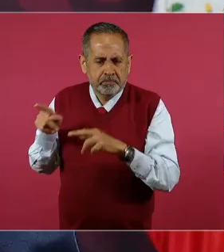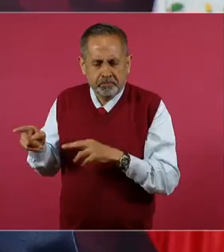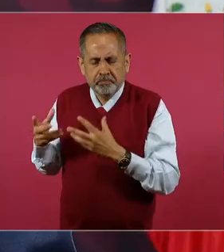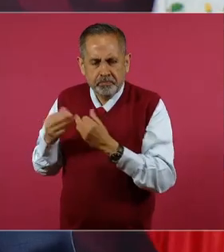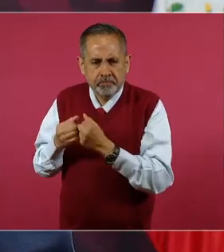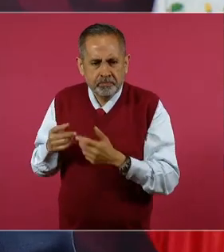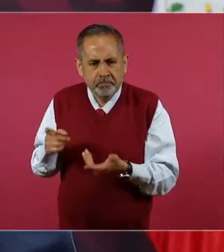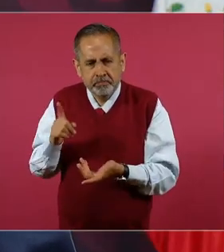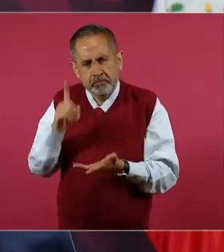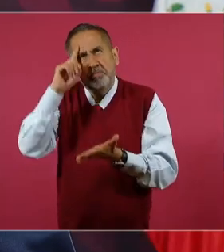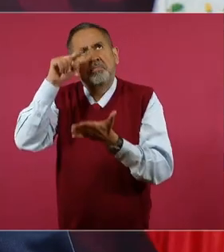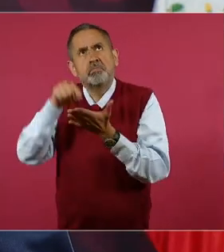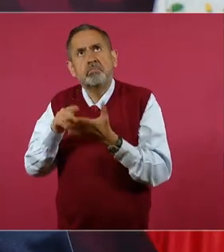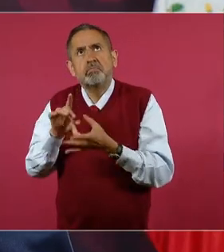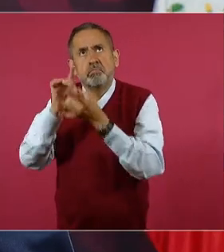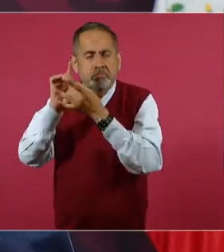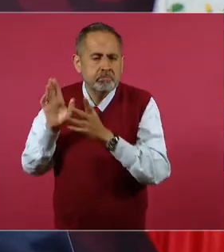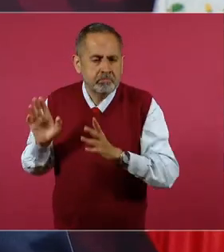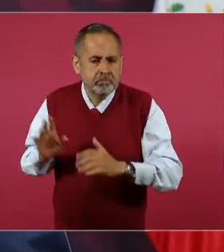creyente,